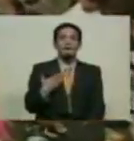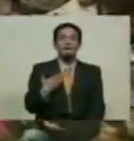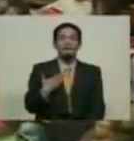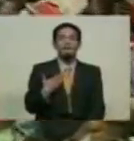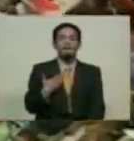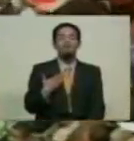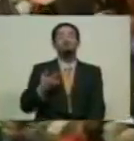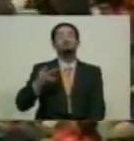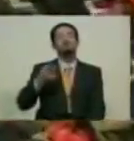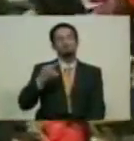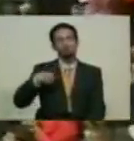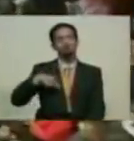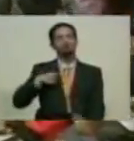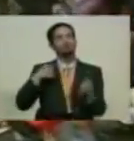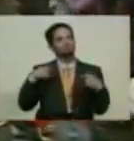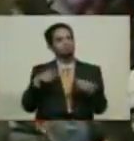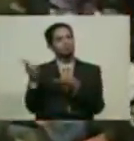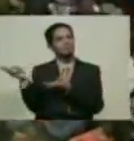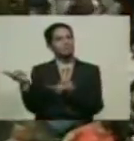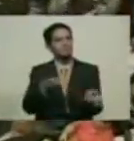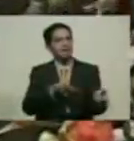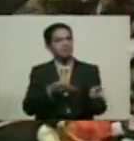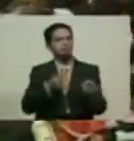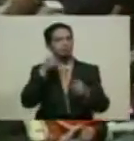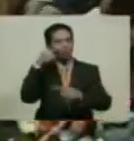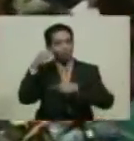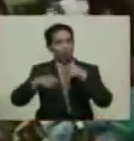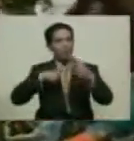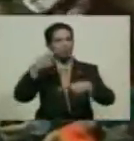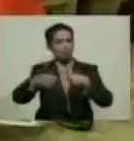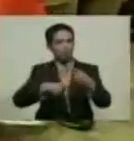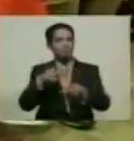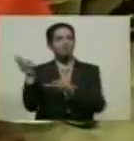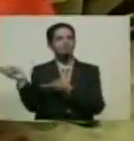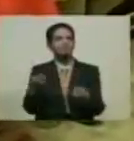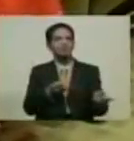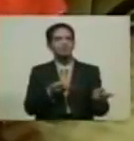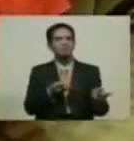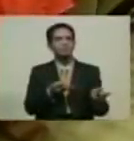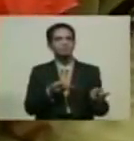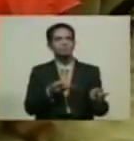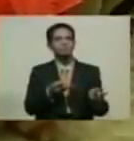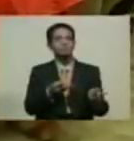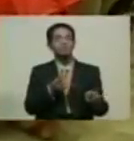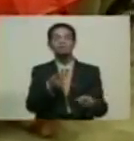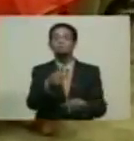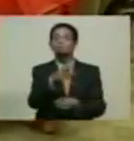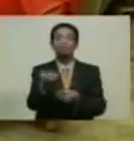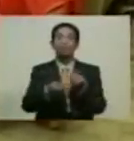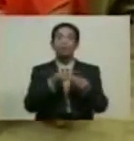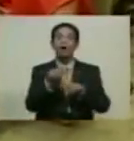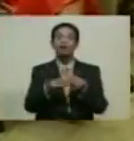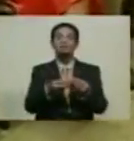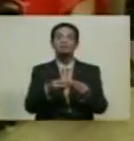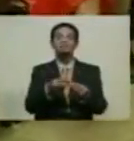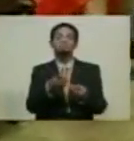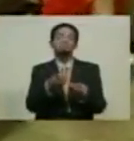intentaremos que quieran, los invitamos, todos los días los invitaremos. Si no lo hacen, los va a dejar el